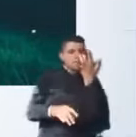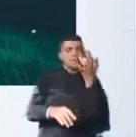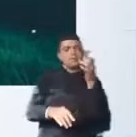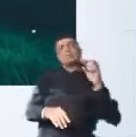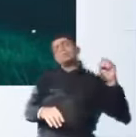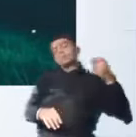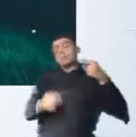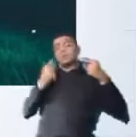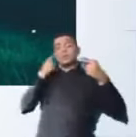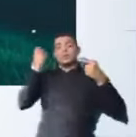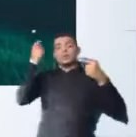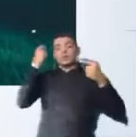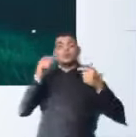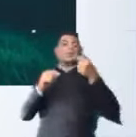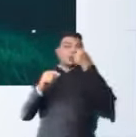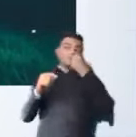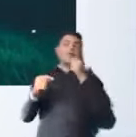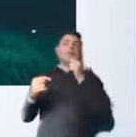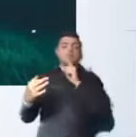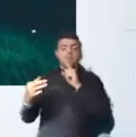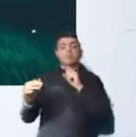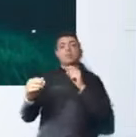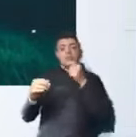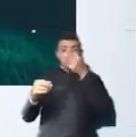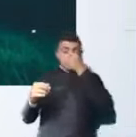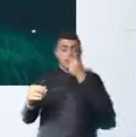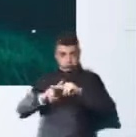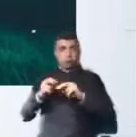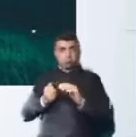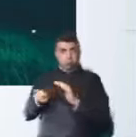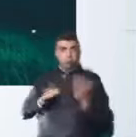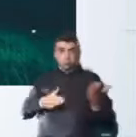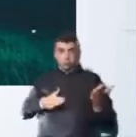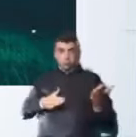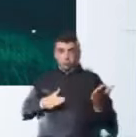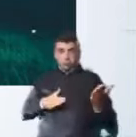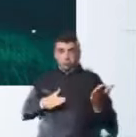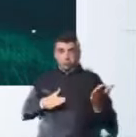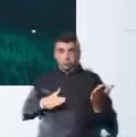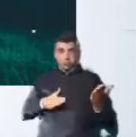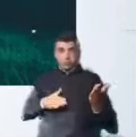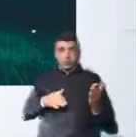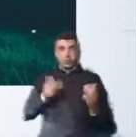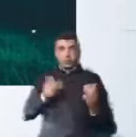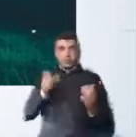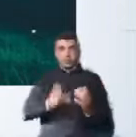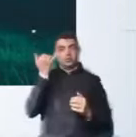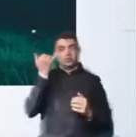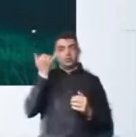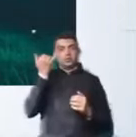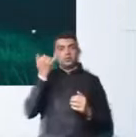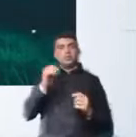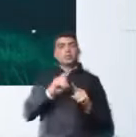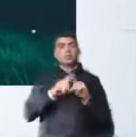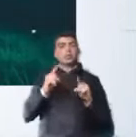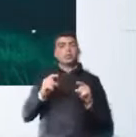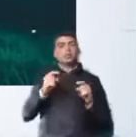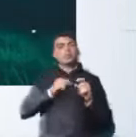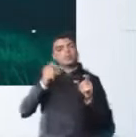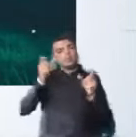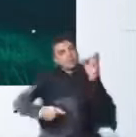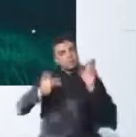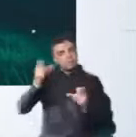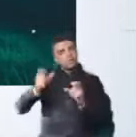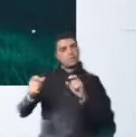gripa convencional, la gripa normal, mata personas. Pero generalmente, esas personas que mueren son personas que tienen el sistema